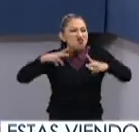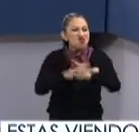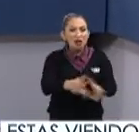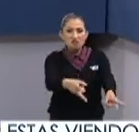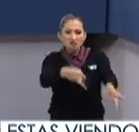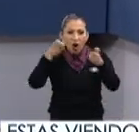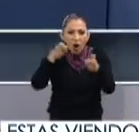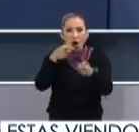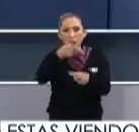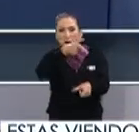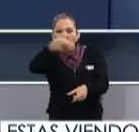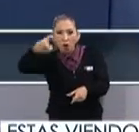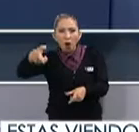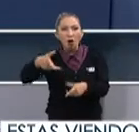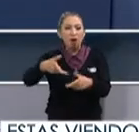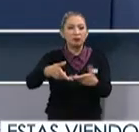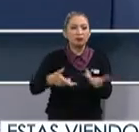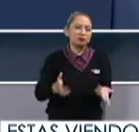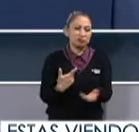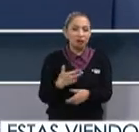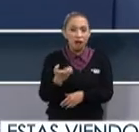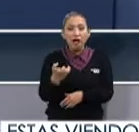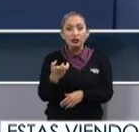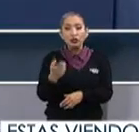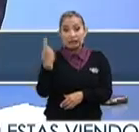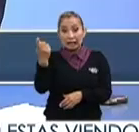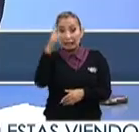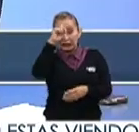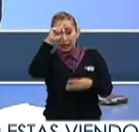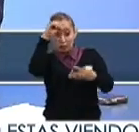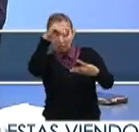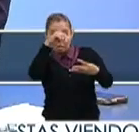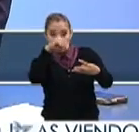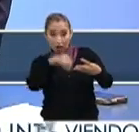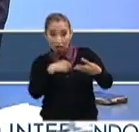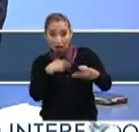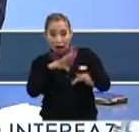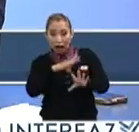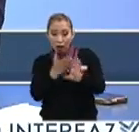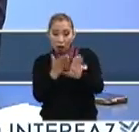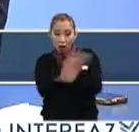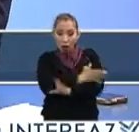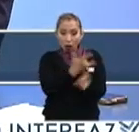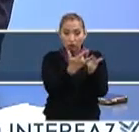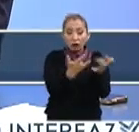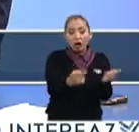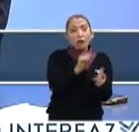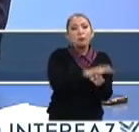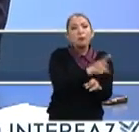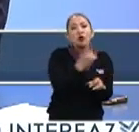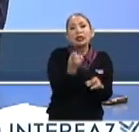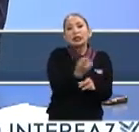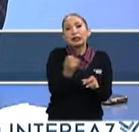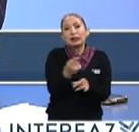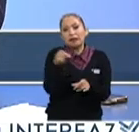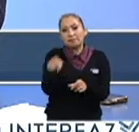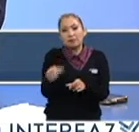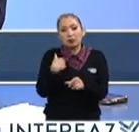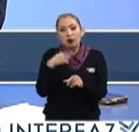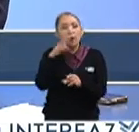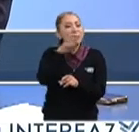los asaltos a mano armada. Claro, para haber llegado a estas recomendaciones, por supuesto hay un antecedente, hay una radiografía